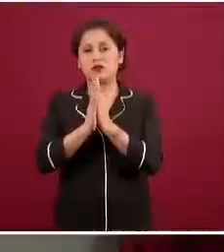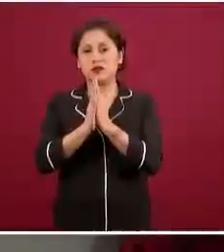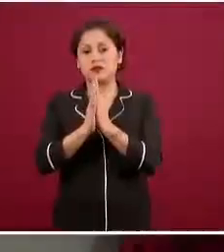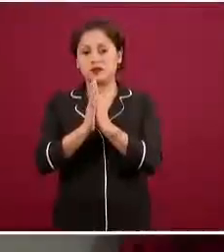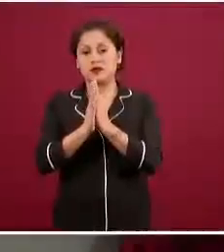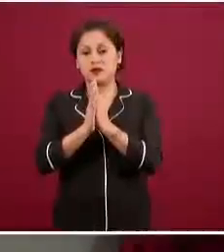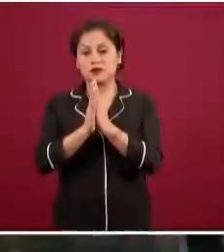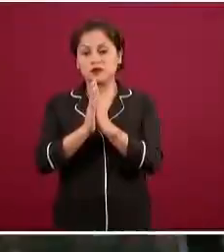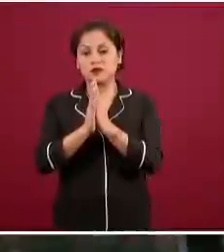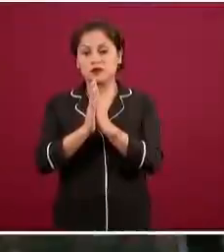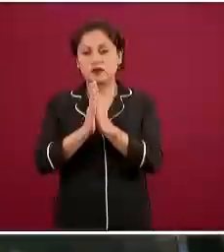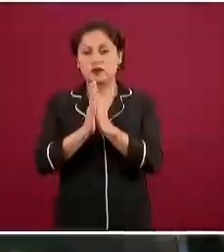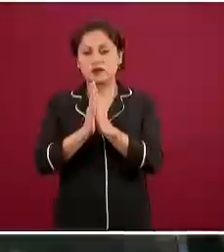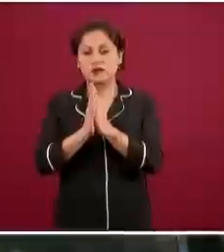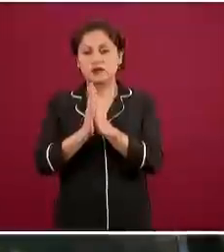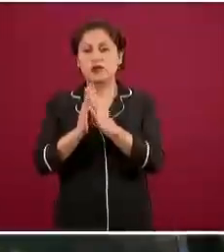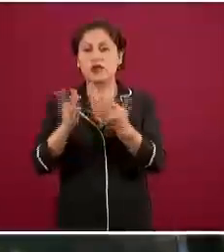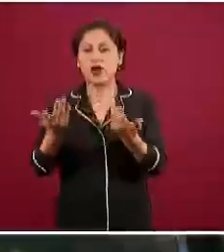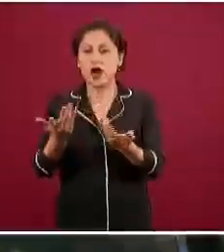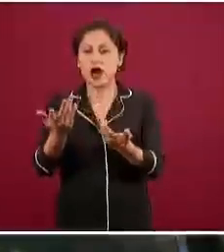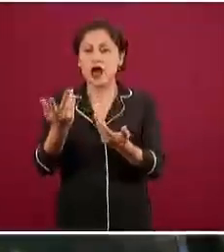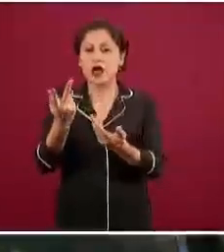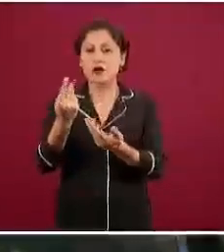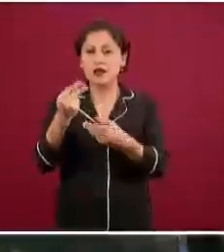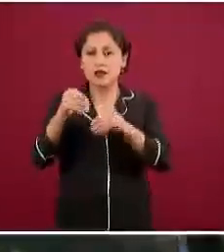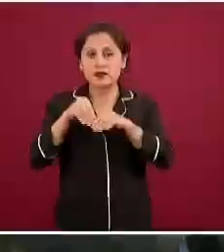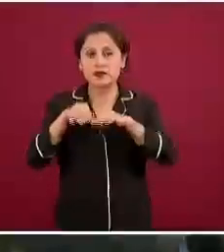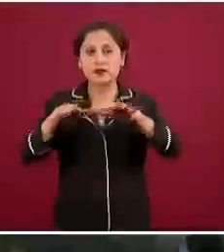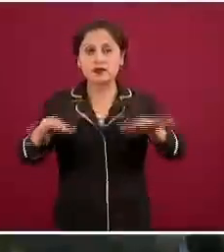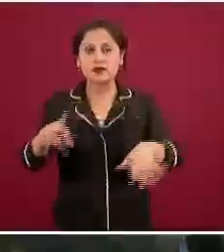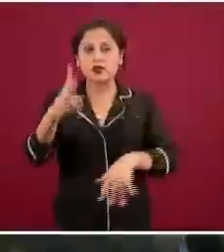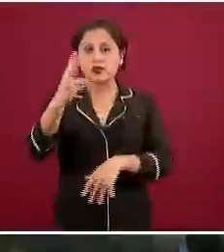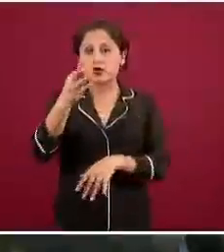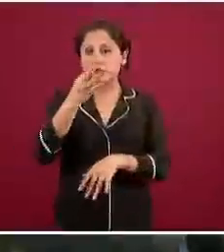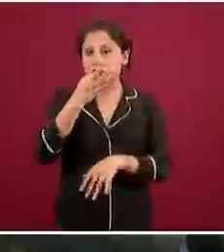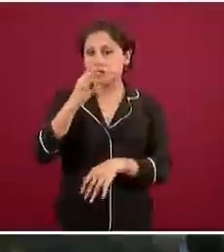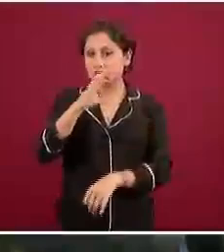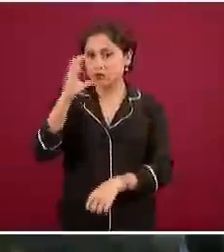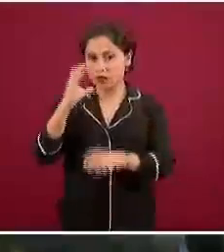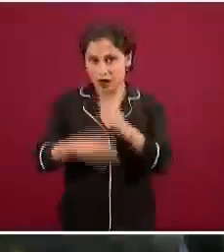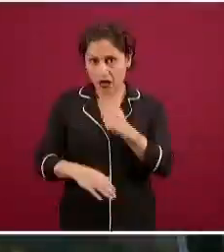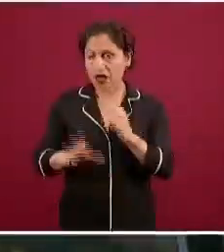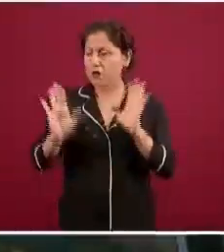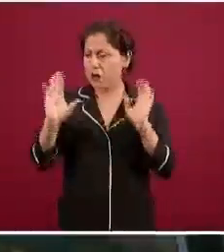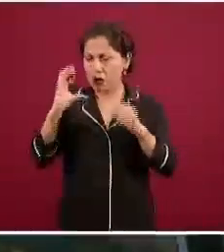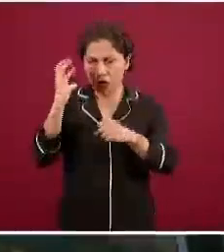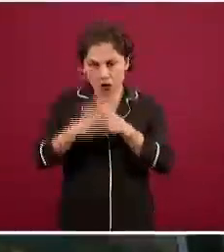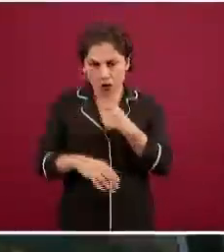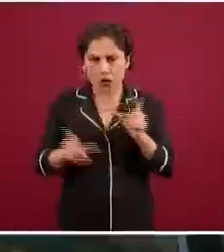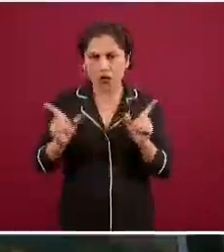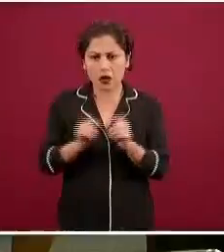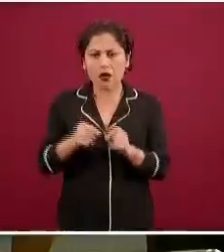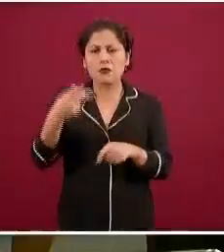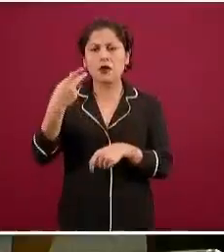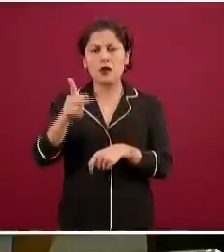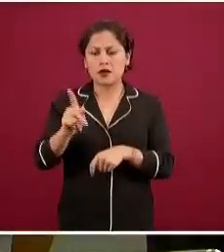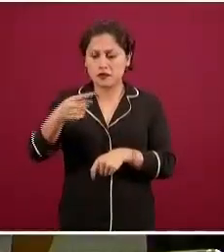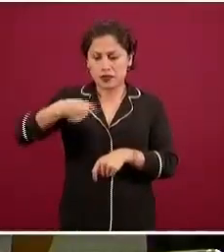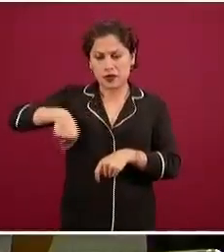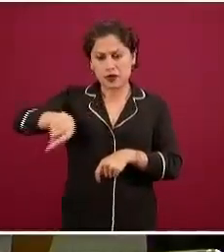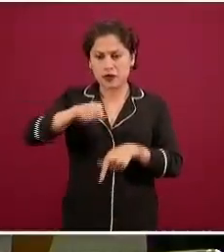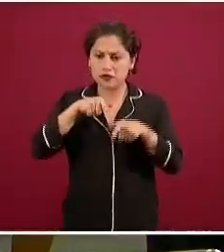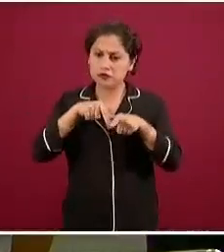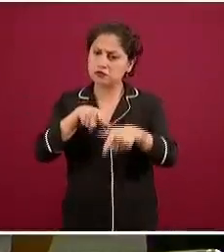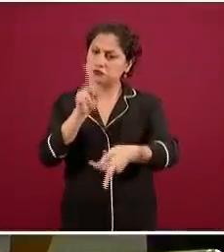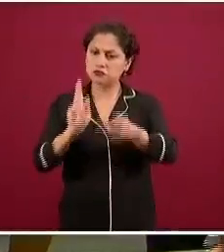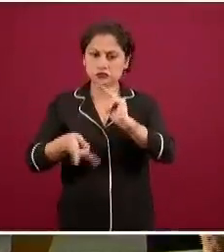transmisión la tienen que acabar en 2 minutos, acaben la transmisión. ¿Y seguimos platicando? Y seguimos platicando. Yo no tengo inconveniente, ¿se puede? Ay, ¿por qué